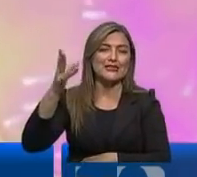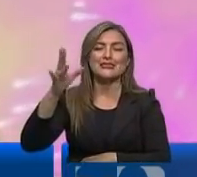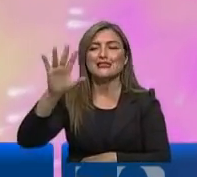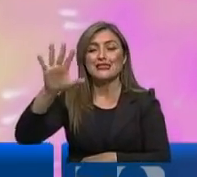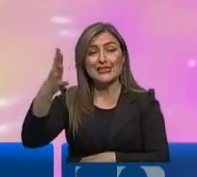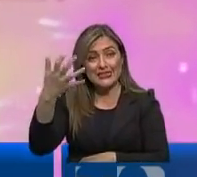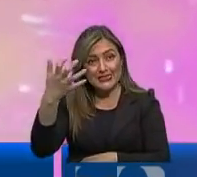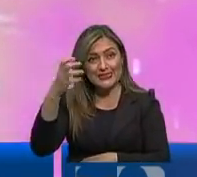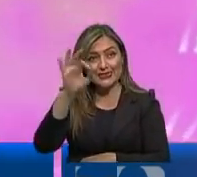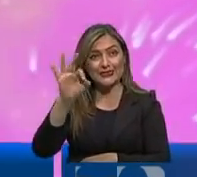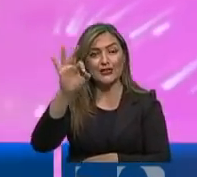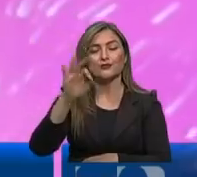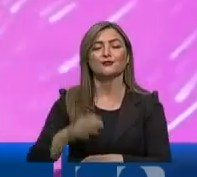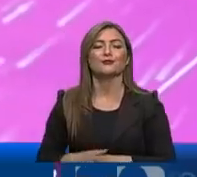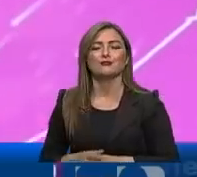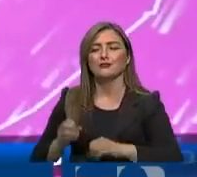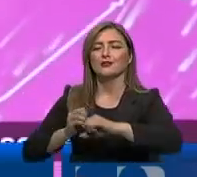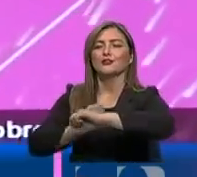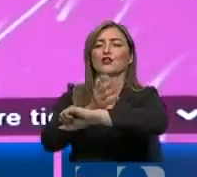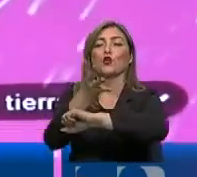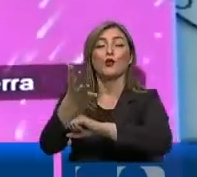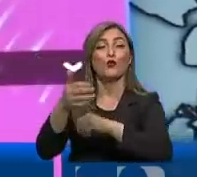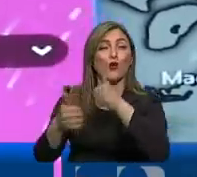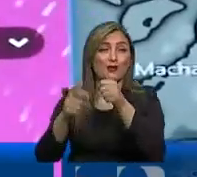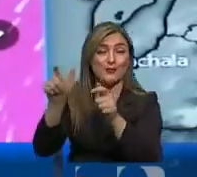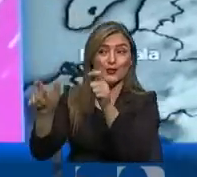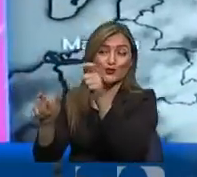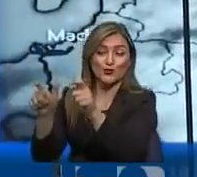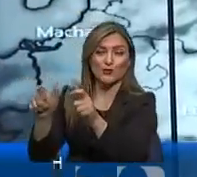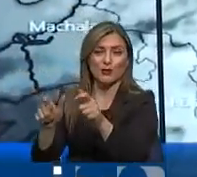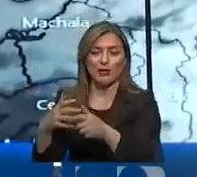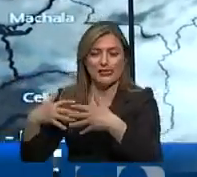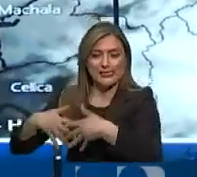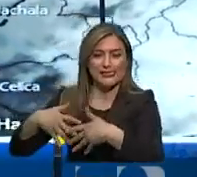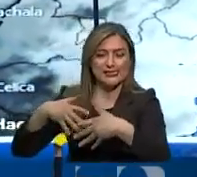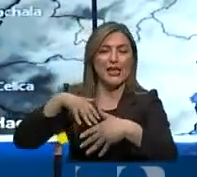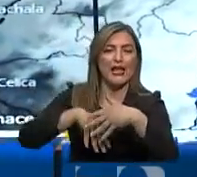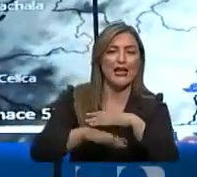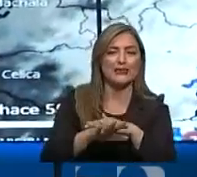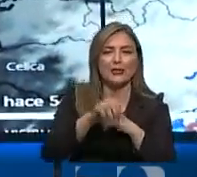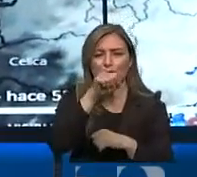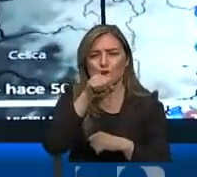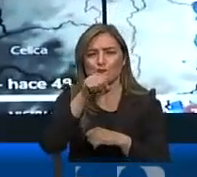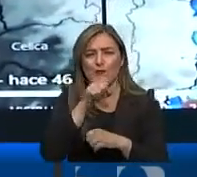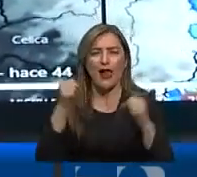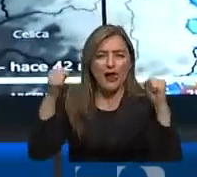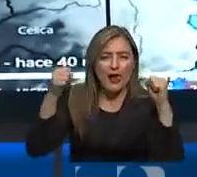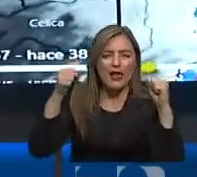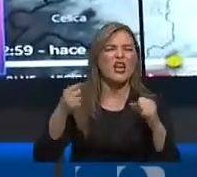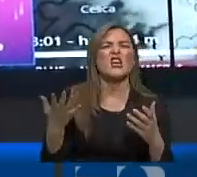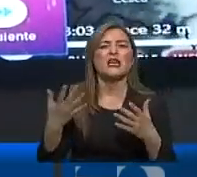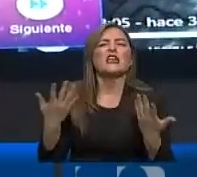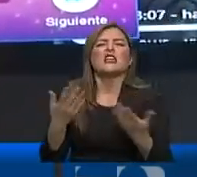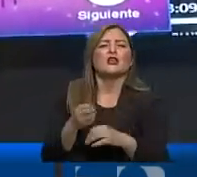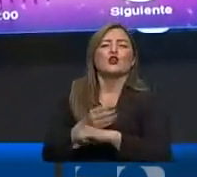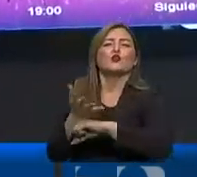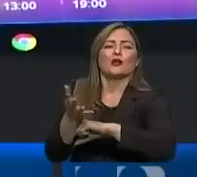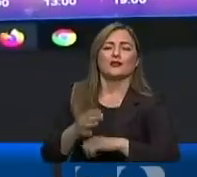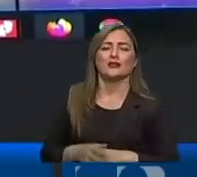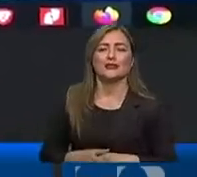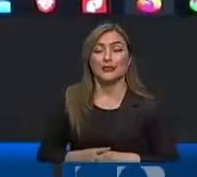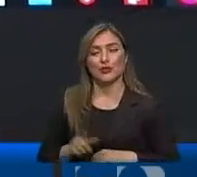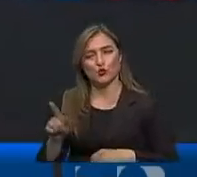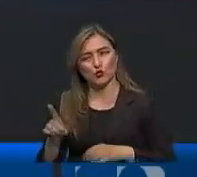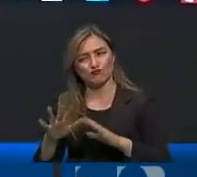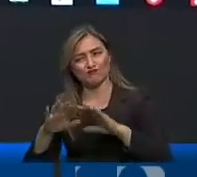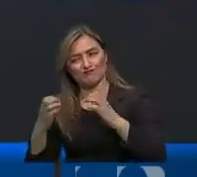grados centígrados. Es decir, ¿cuáles serían las recomendaciones que nosotros les podemos dar a los hinchas que vayan a acudir al encuentro? Claro, si tenemos previsto asistir al